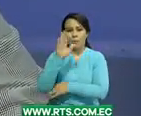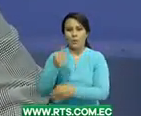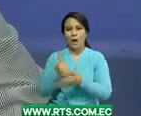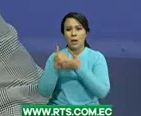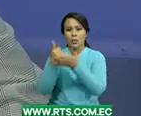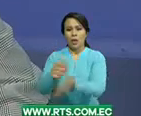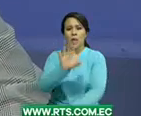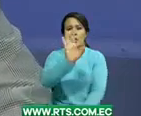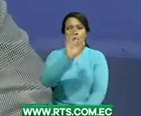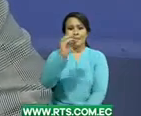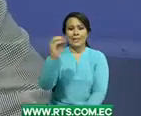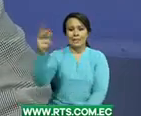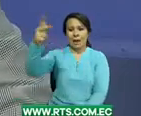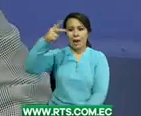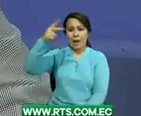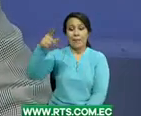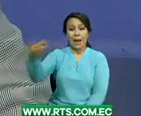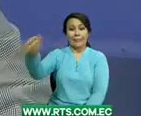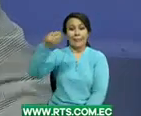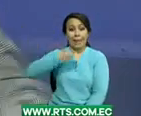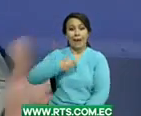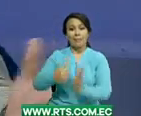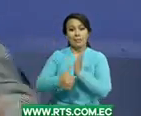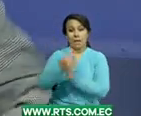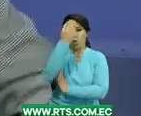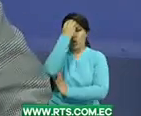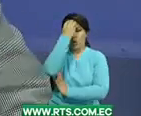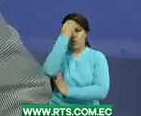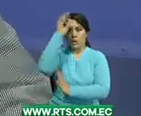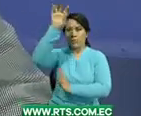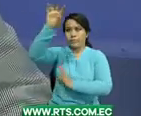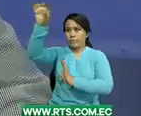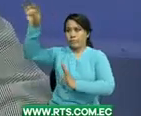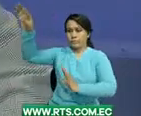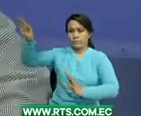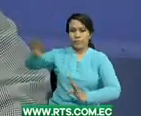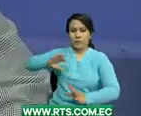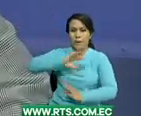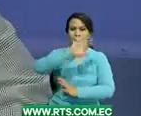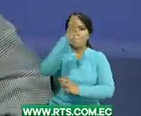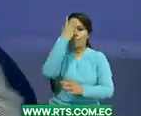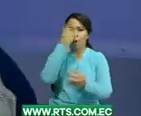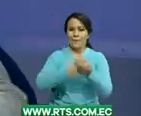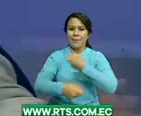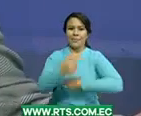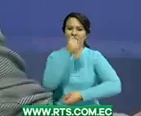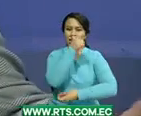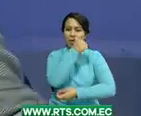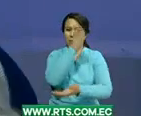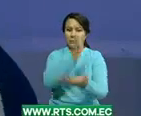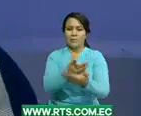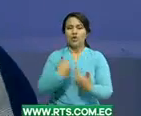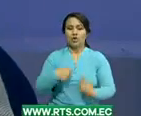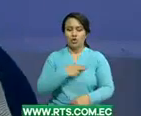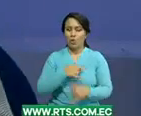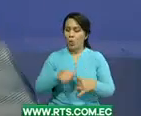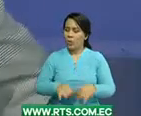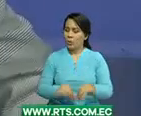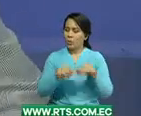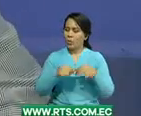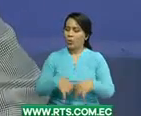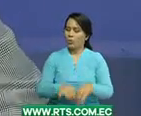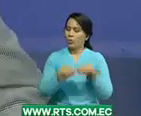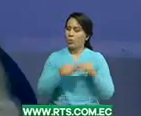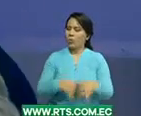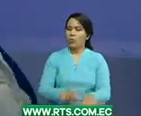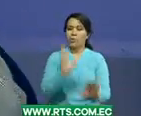900 cámaras que ellos tienen a nivel, obviamente, de planteles educativos por este problema del microtráfico. Así que eso continúa y para darle